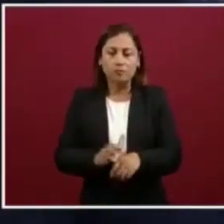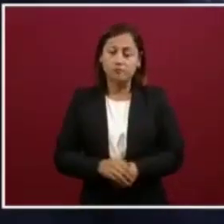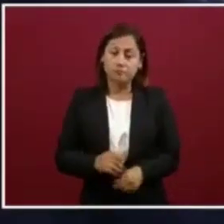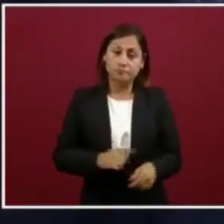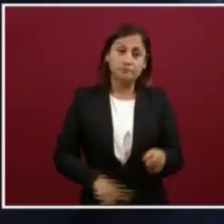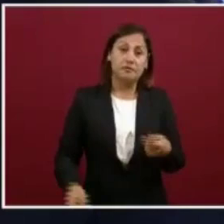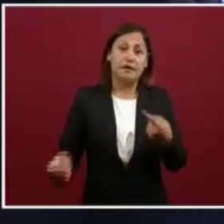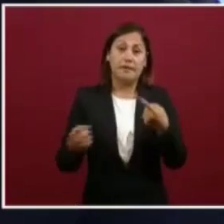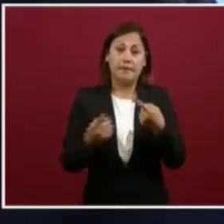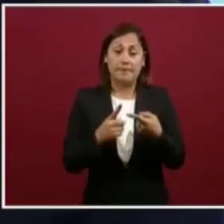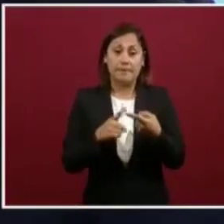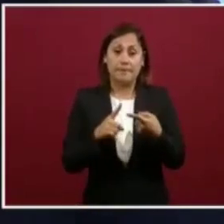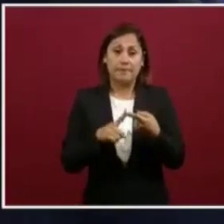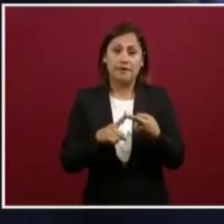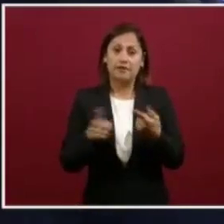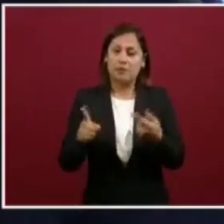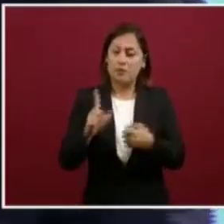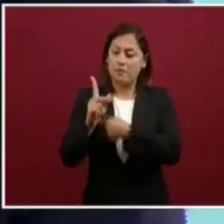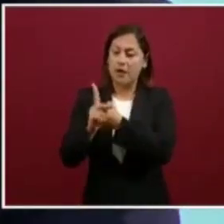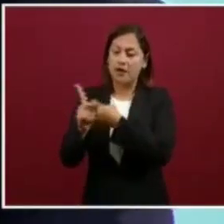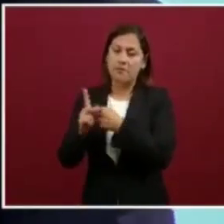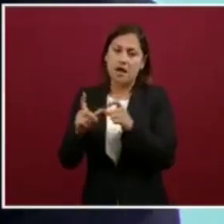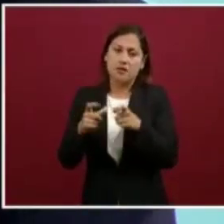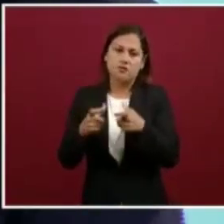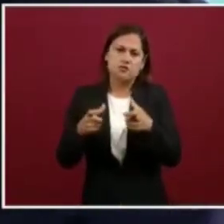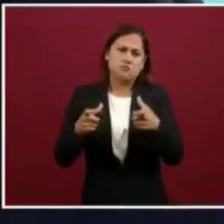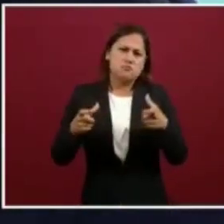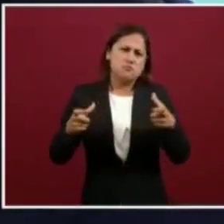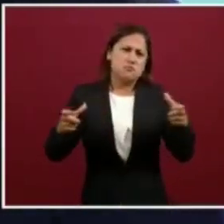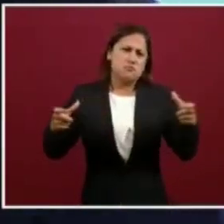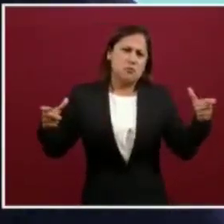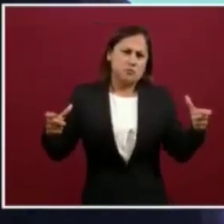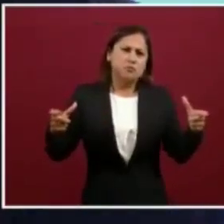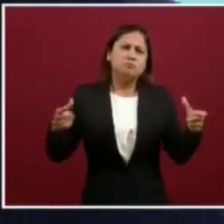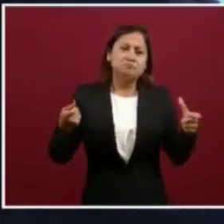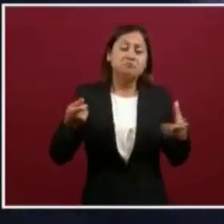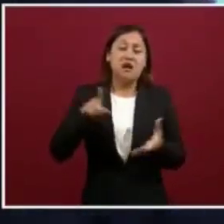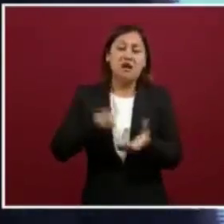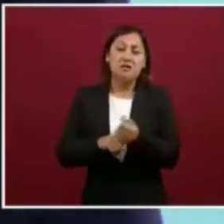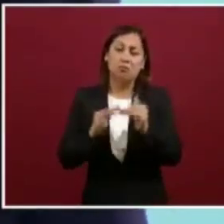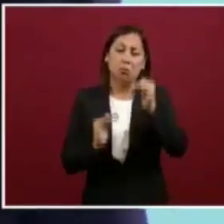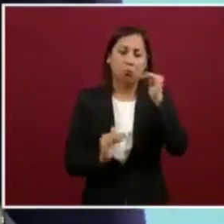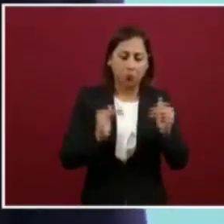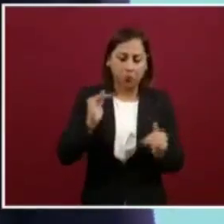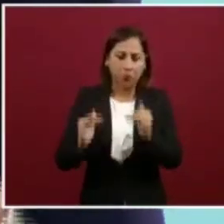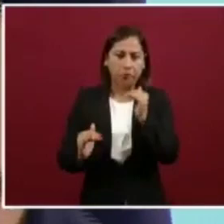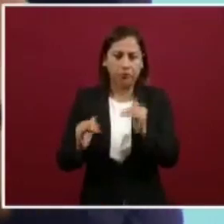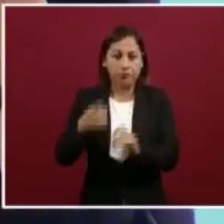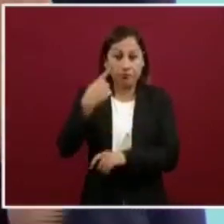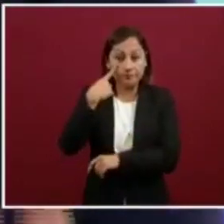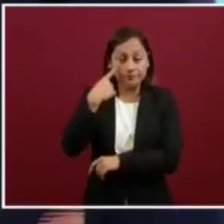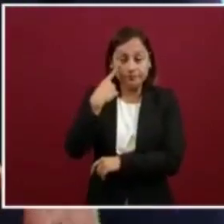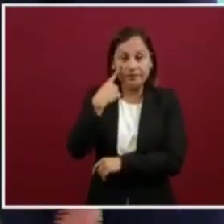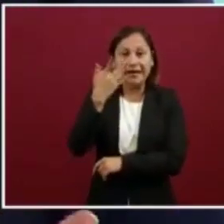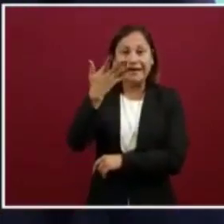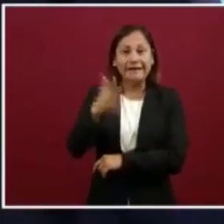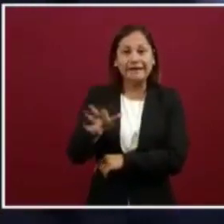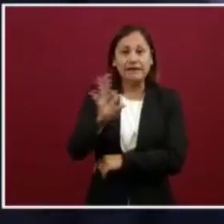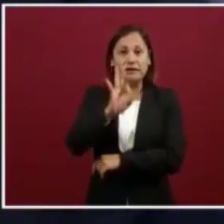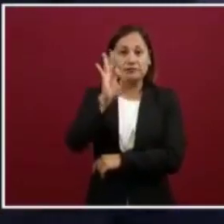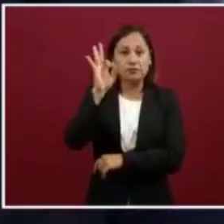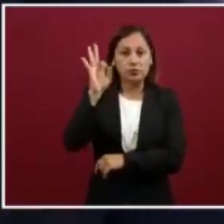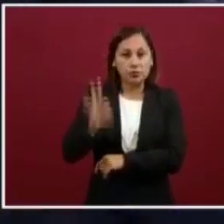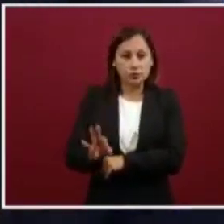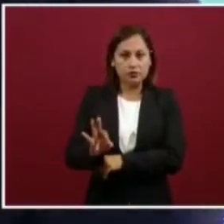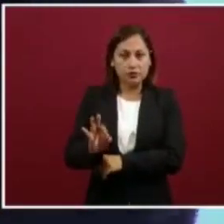nada, el crecimiento de estos países no es suficiente, pero sobre todo la desigualdad. Imagínense ustedes que el 10% de mayores ingresos